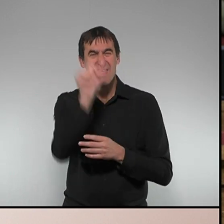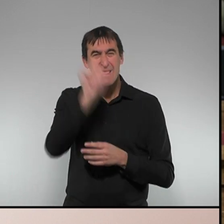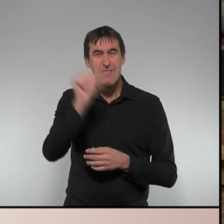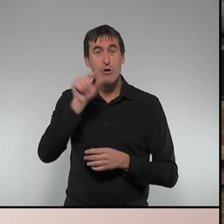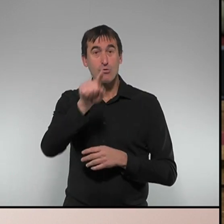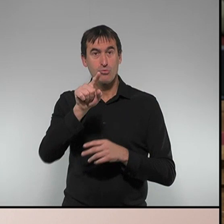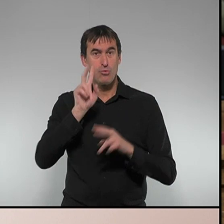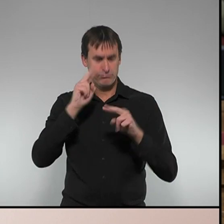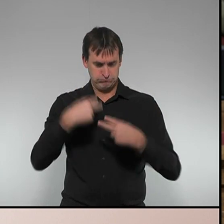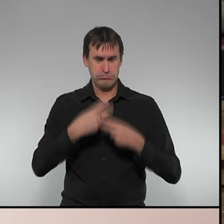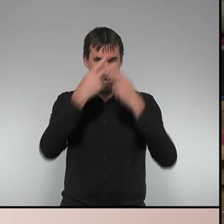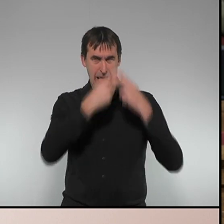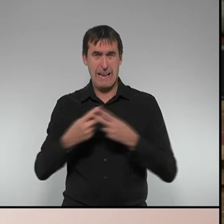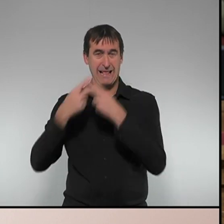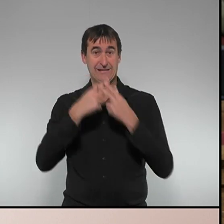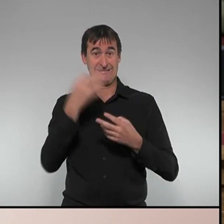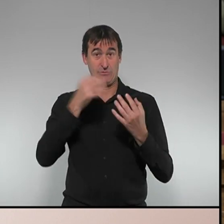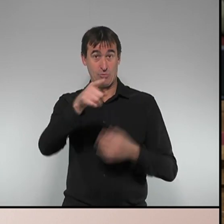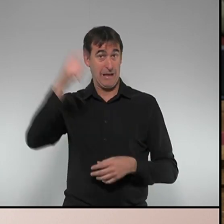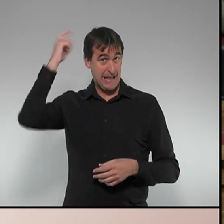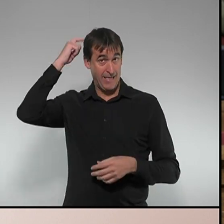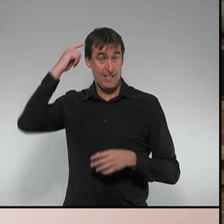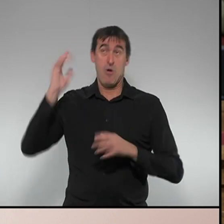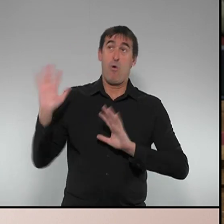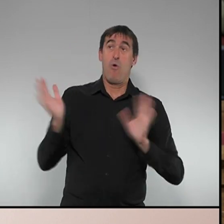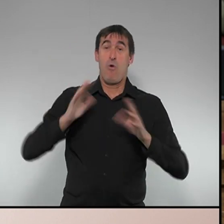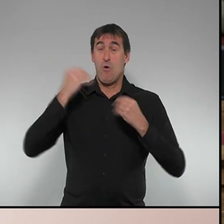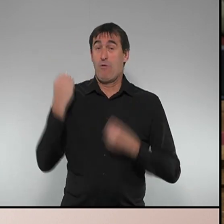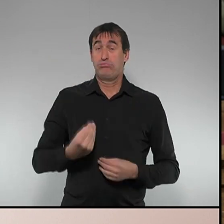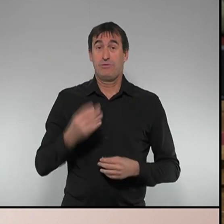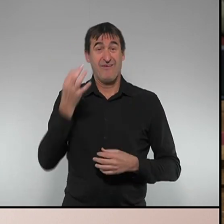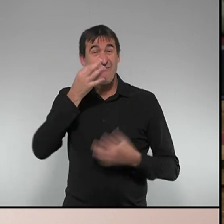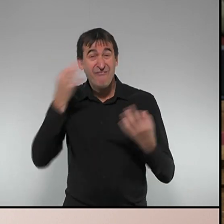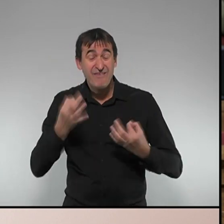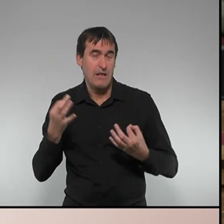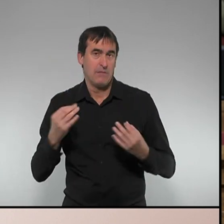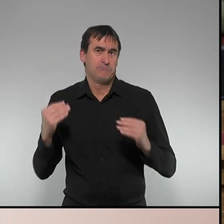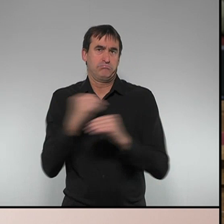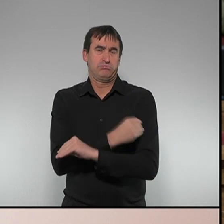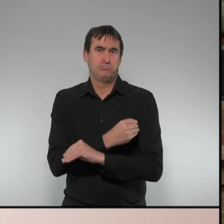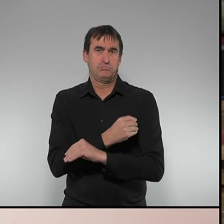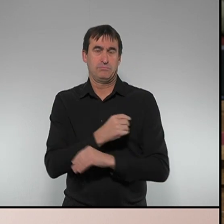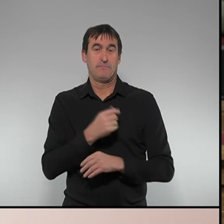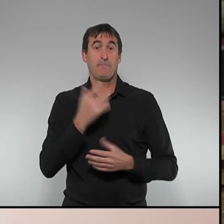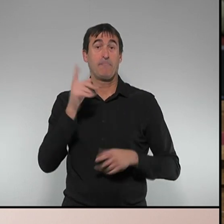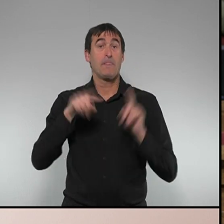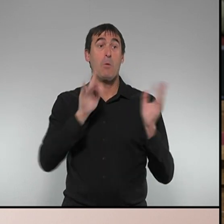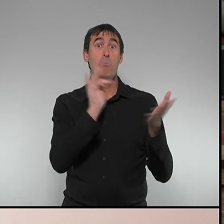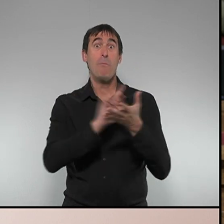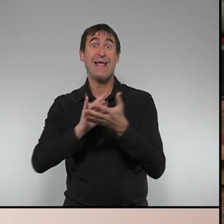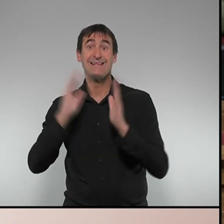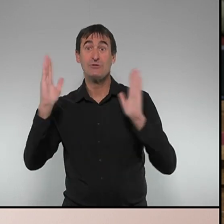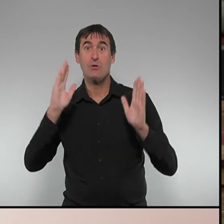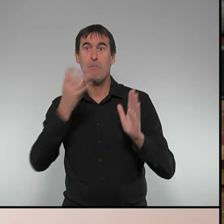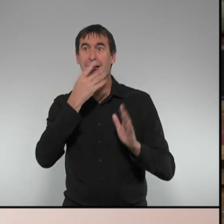a usted mismo. En su cabeza seguro que parecía espectacular, pero la realidad fue muy distinta. En algún momento parece incluso usted un